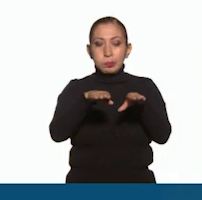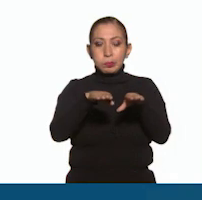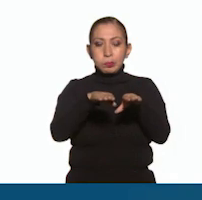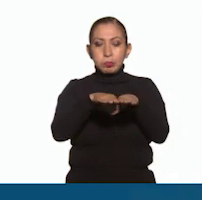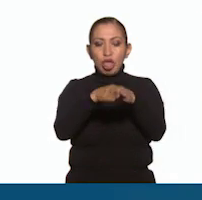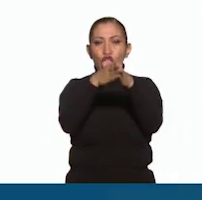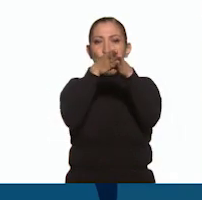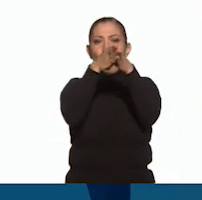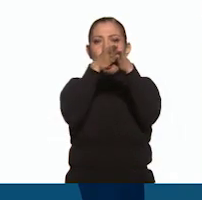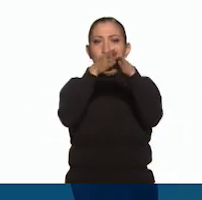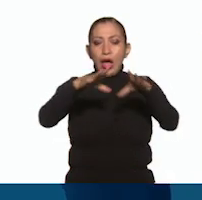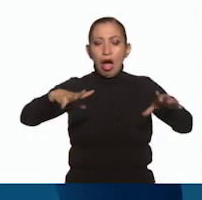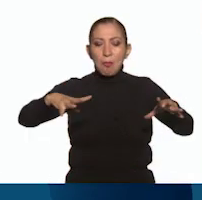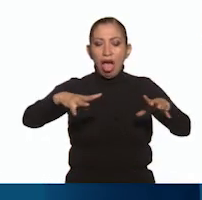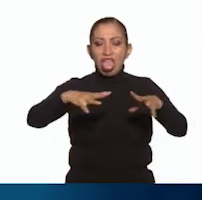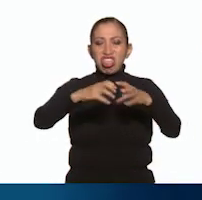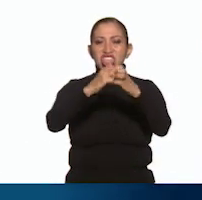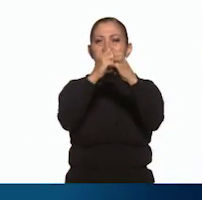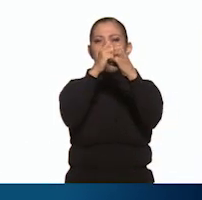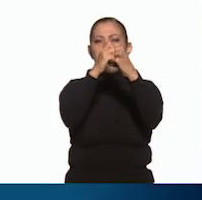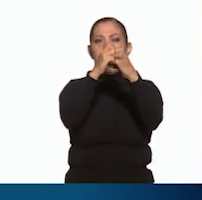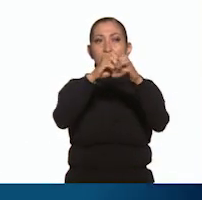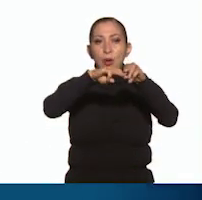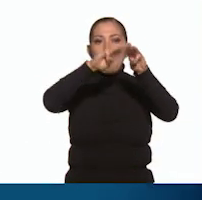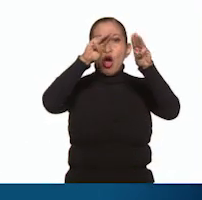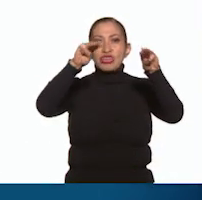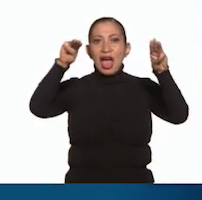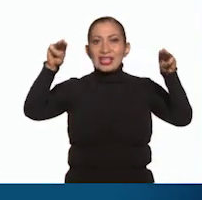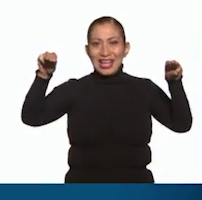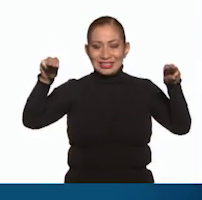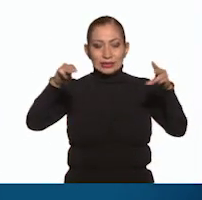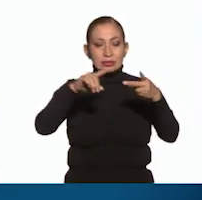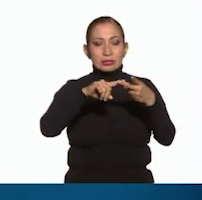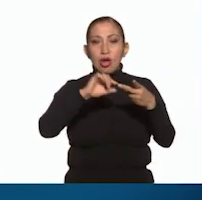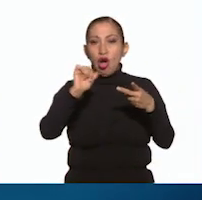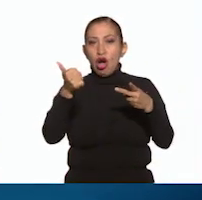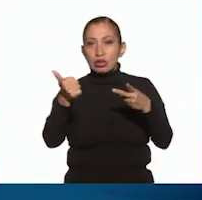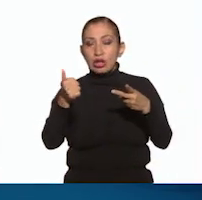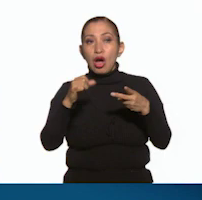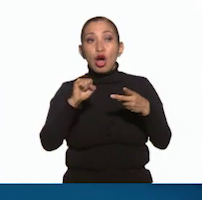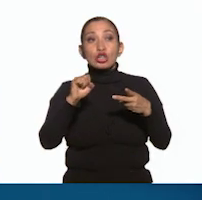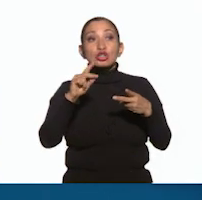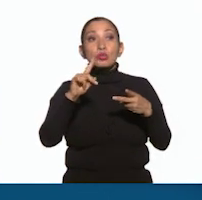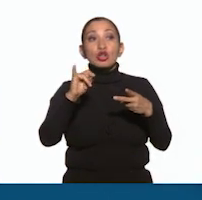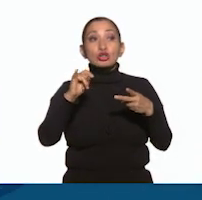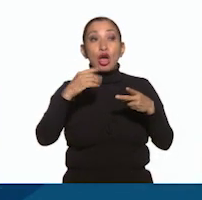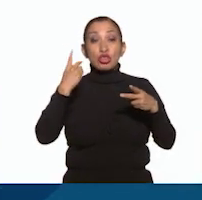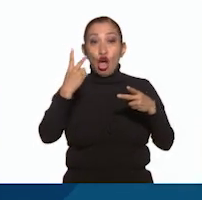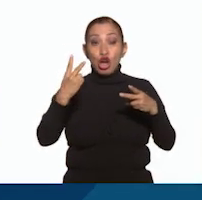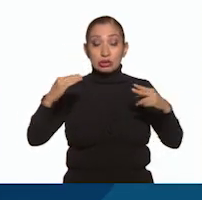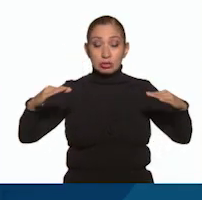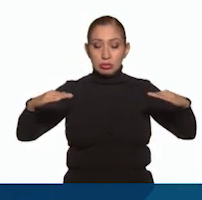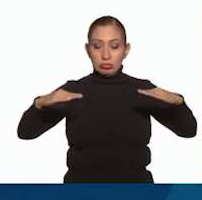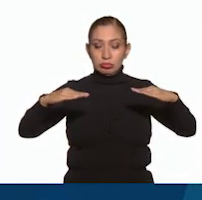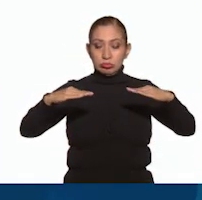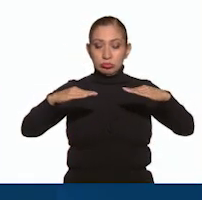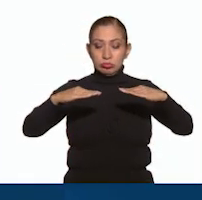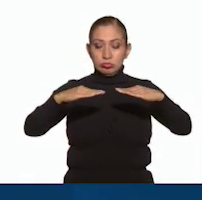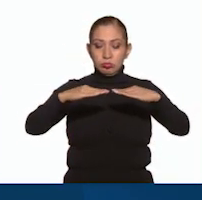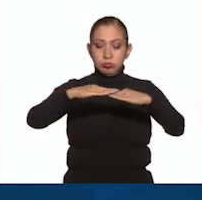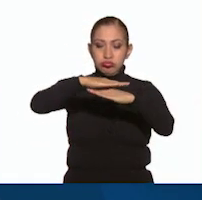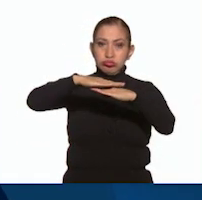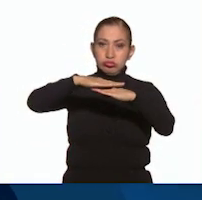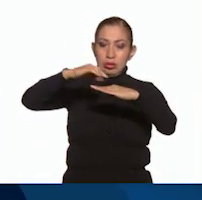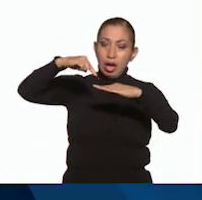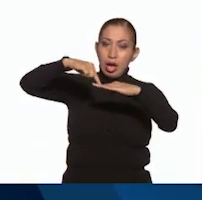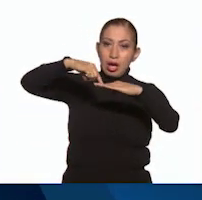el relieve, generando montañas como los Himalaya. Tenemos algunas otras como la subducción, donde 2 placas colisionan, una se mete